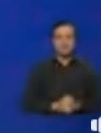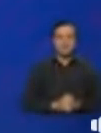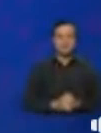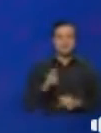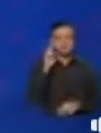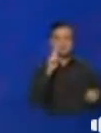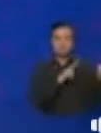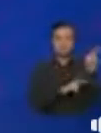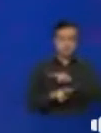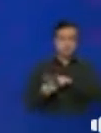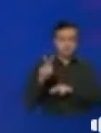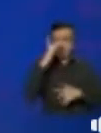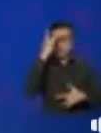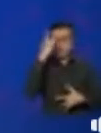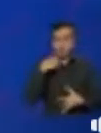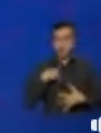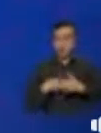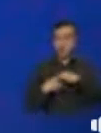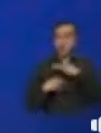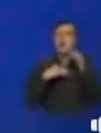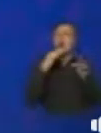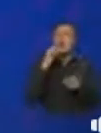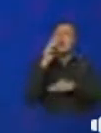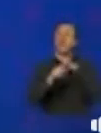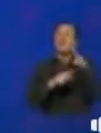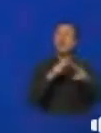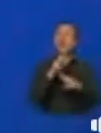Análisis sobre el coronavirus en el mundo y el Ecuador.